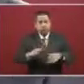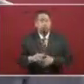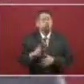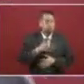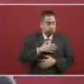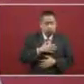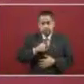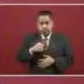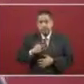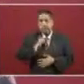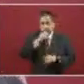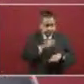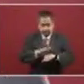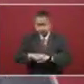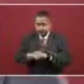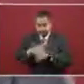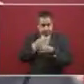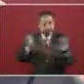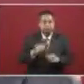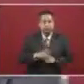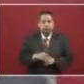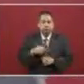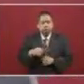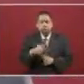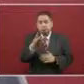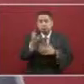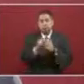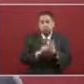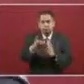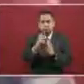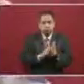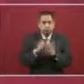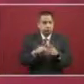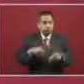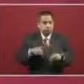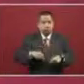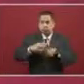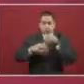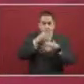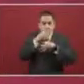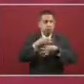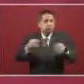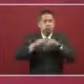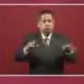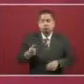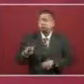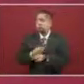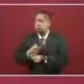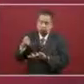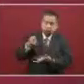informar, y aprovecho para decirlo, cada tres meses aquí sobre el estado que